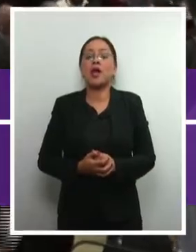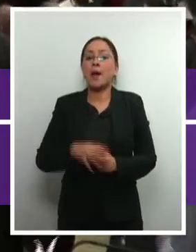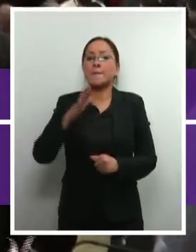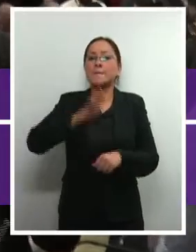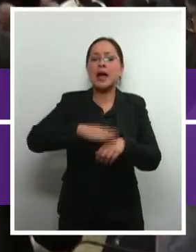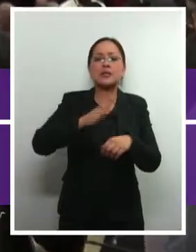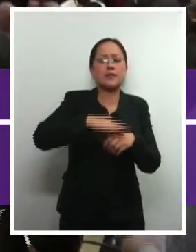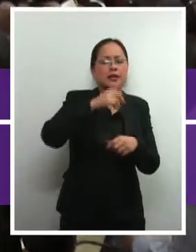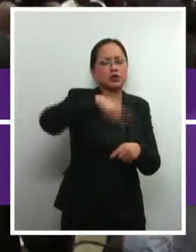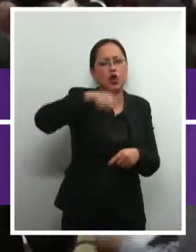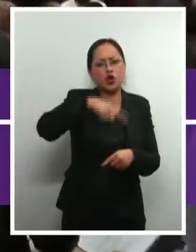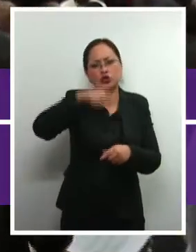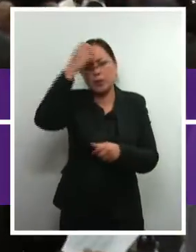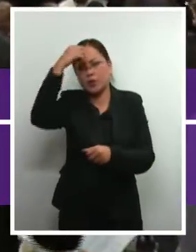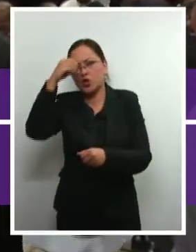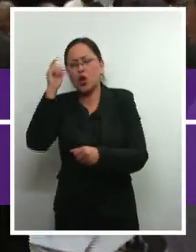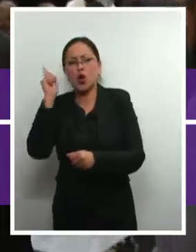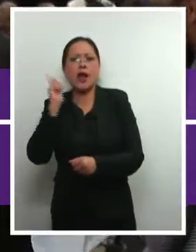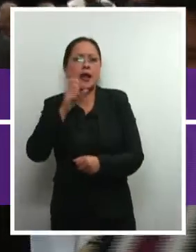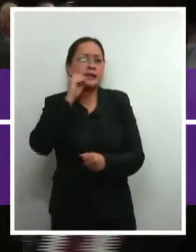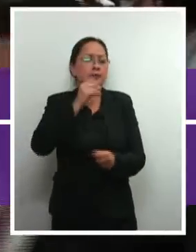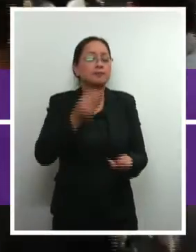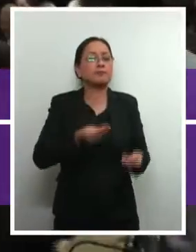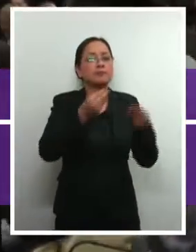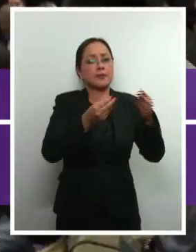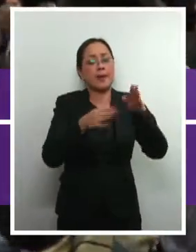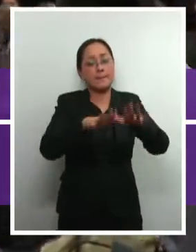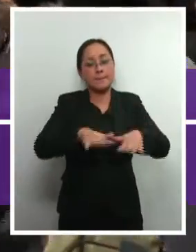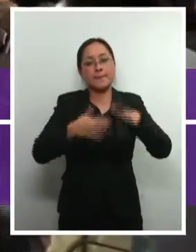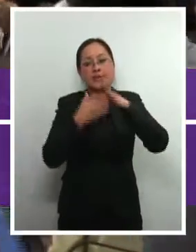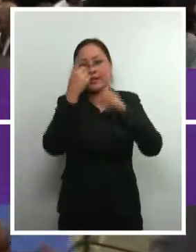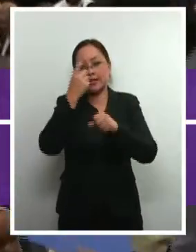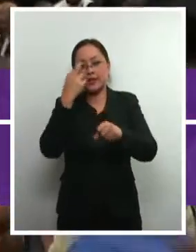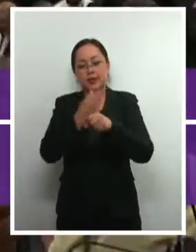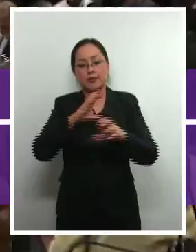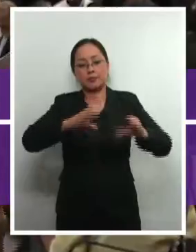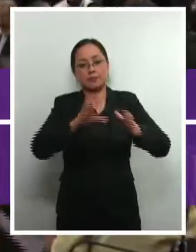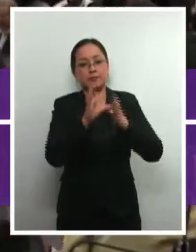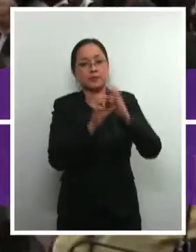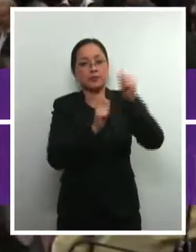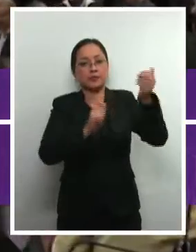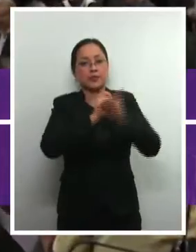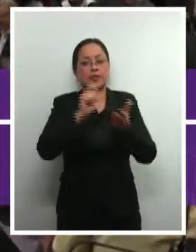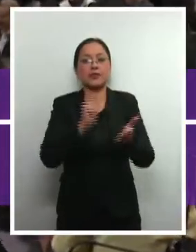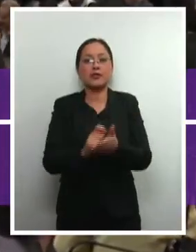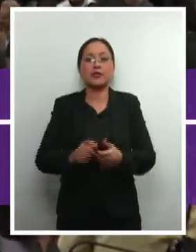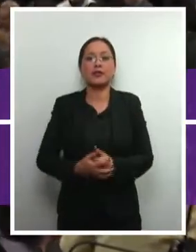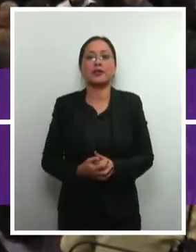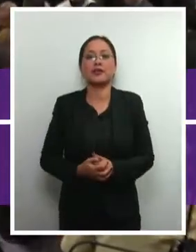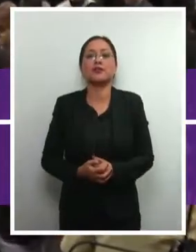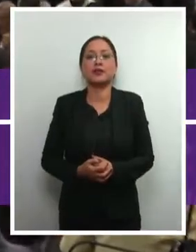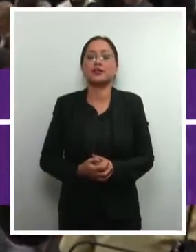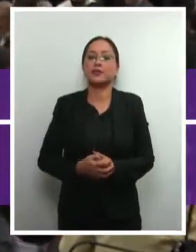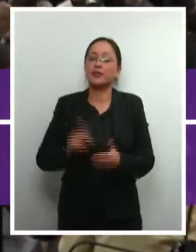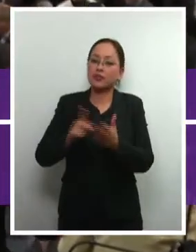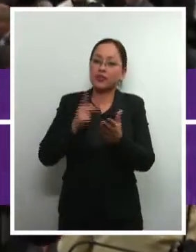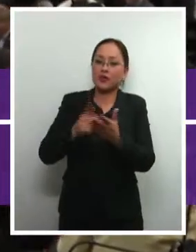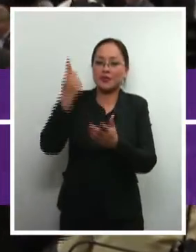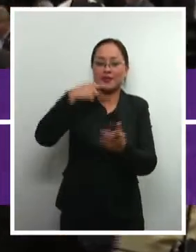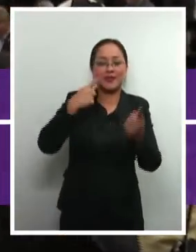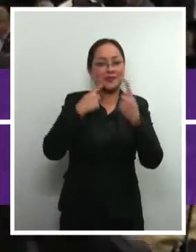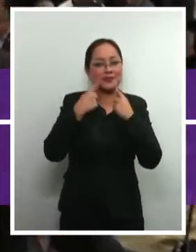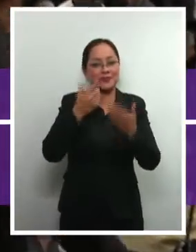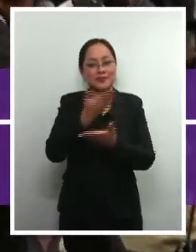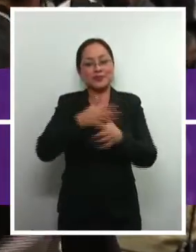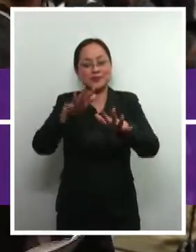consenso, se regresara a la mesa directiva de la Asamblea Constituyente de la Ciudad de México y nuevamente se pusiera a